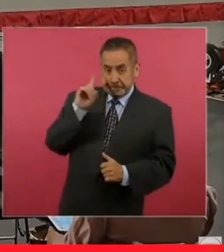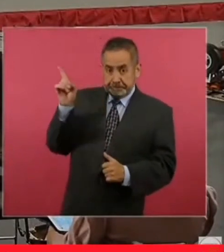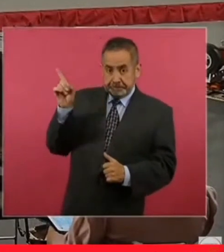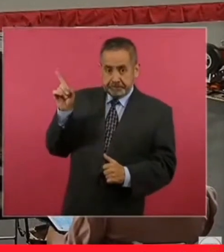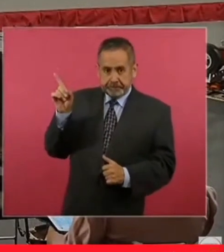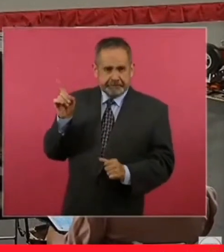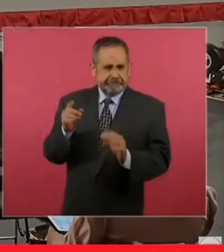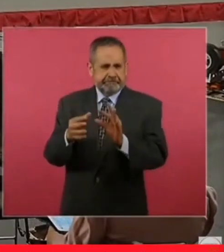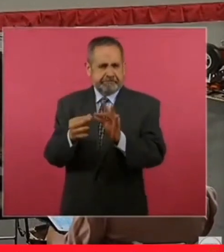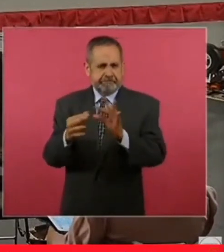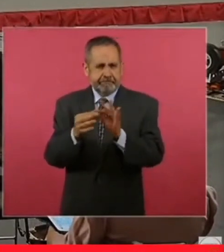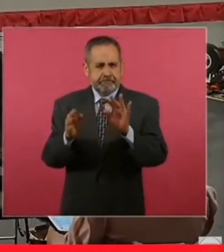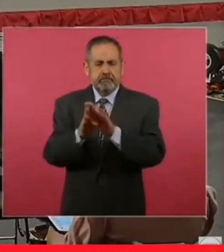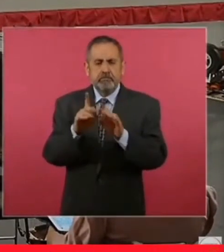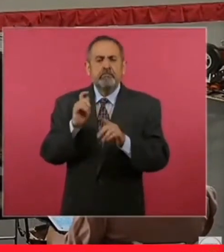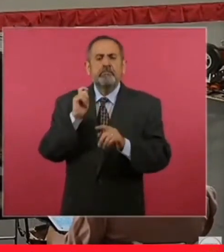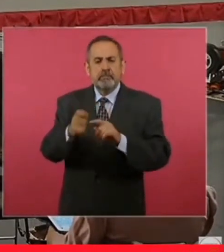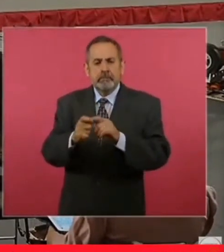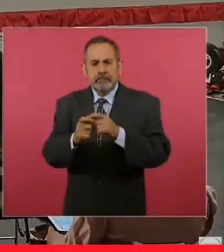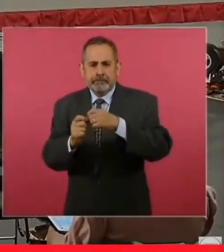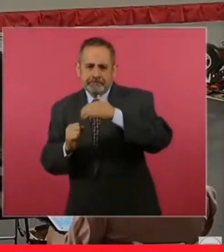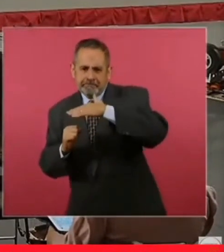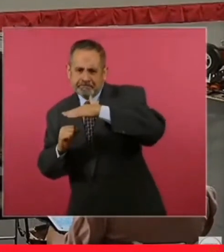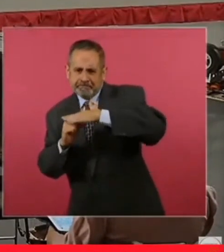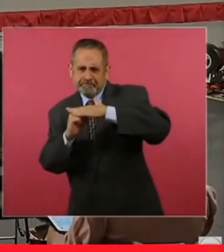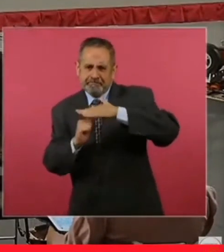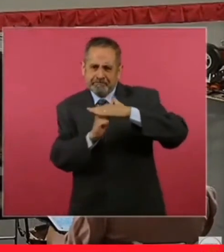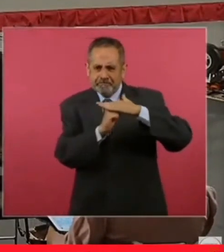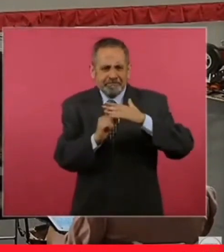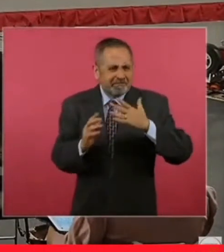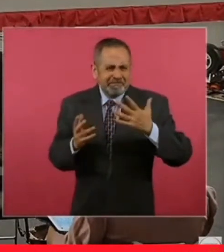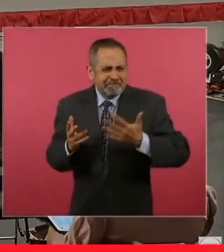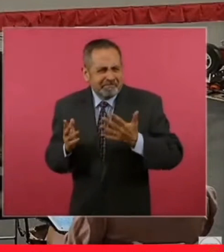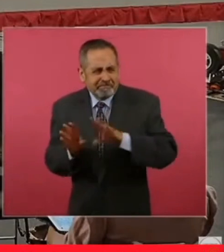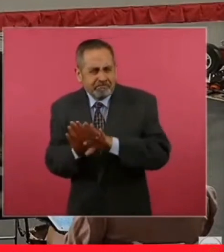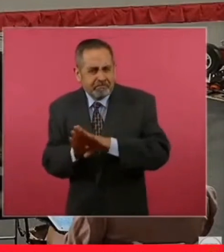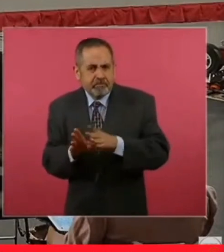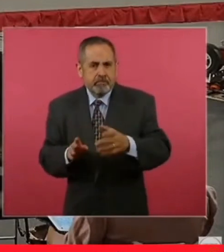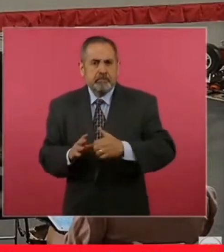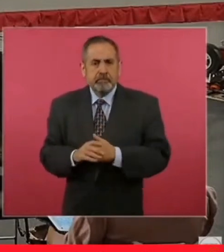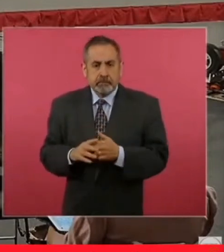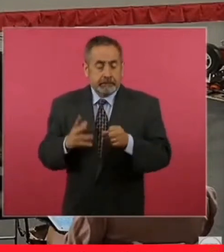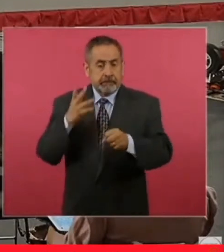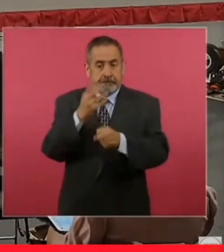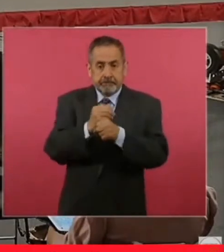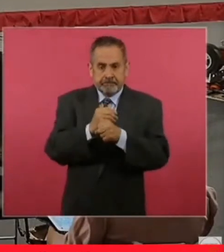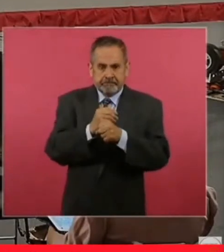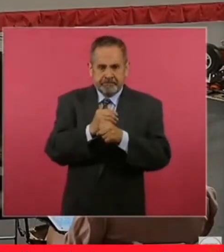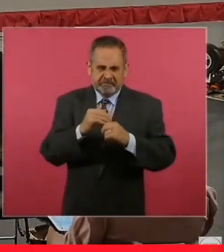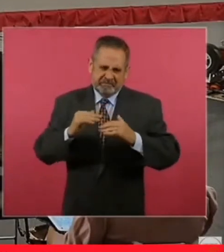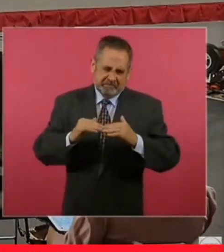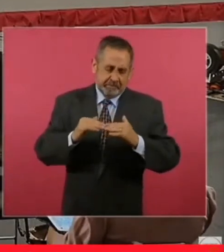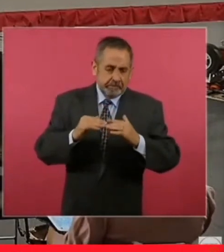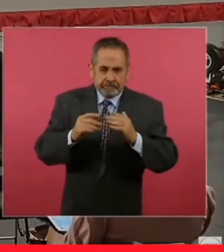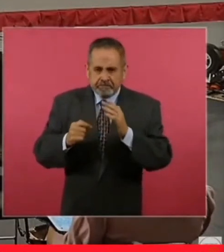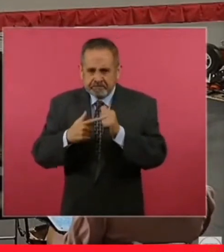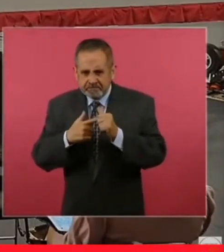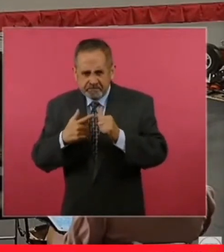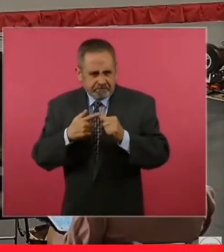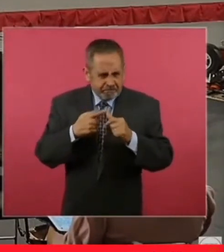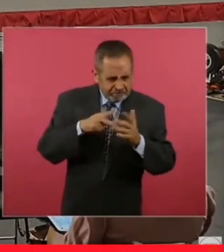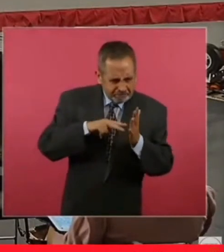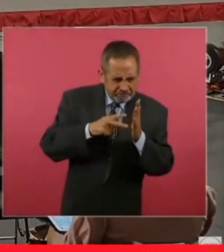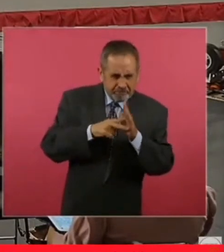Aquí una descripción de en qué consisten estos trabajos. Estamos hablando de haber hecho un levantamiento topográfico de